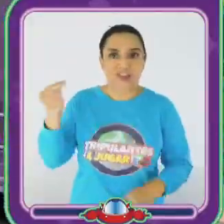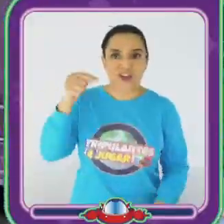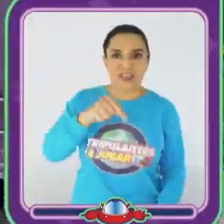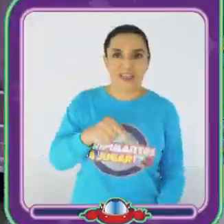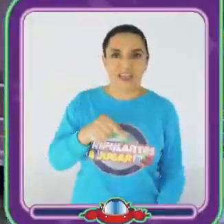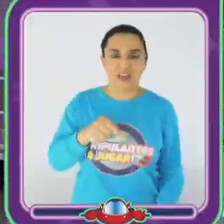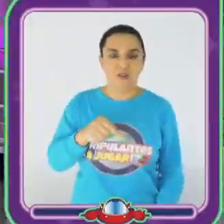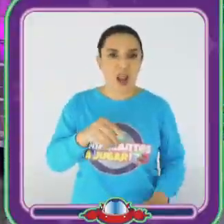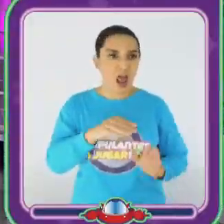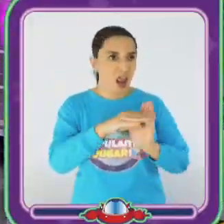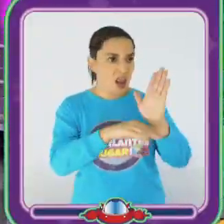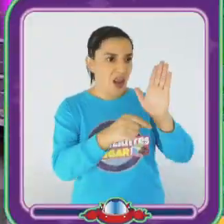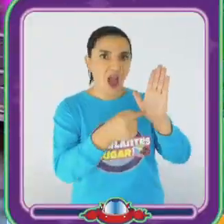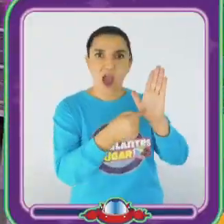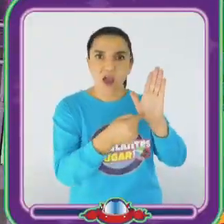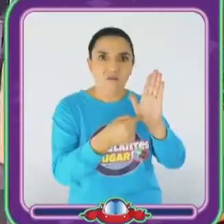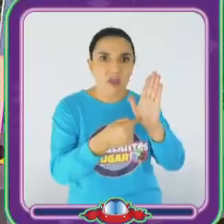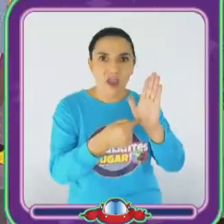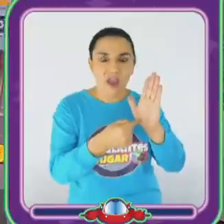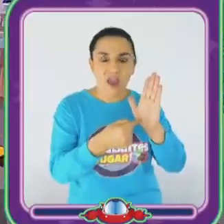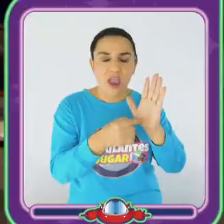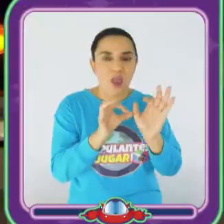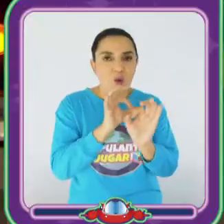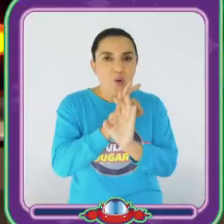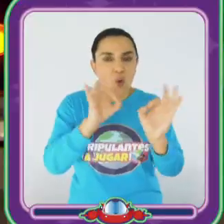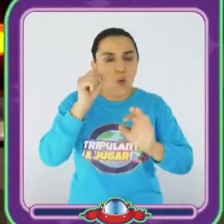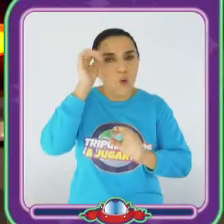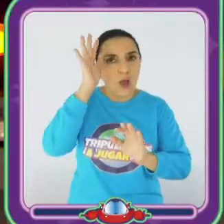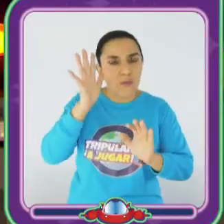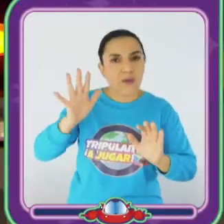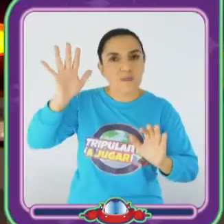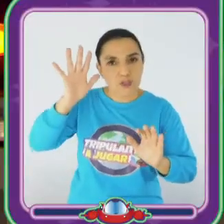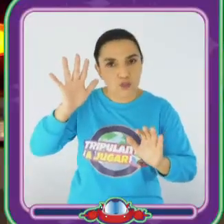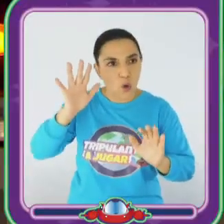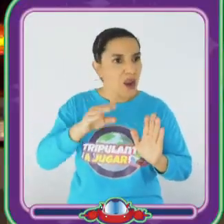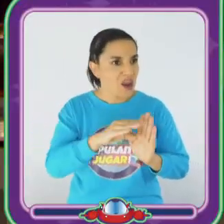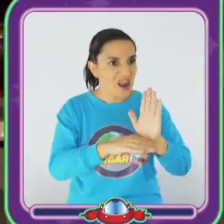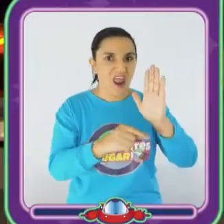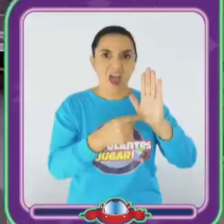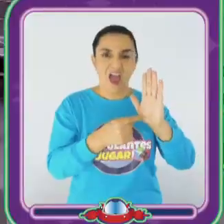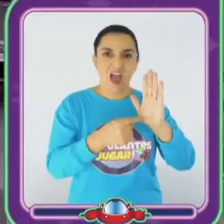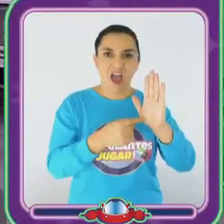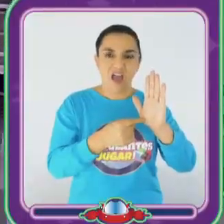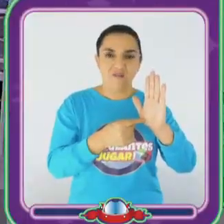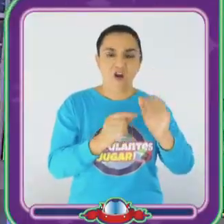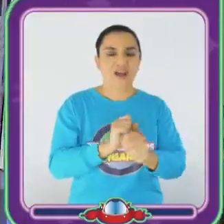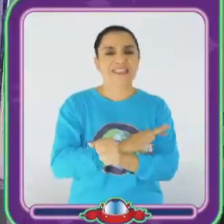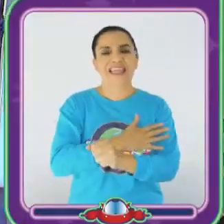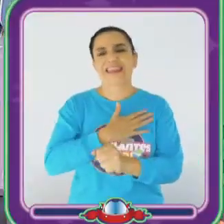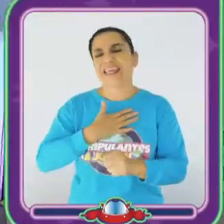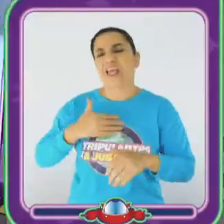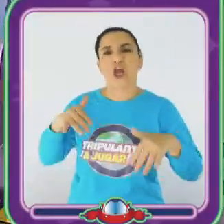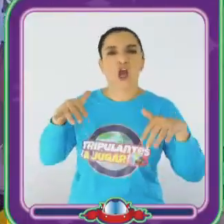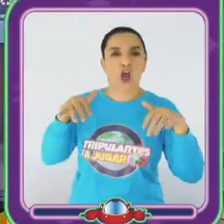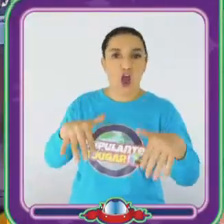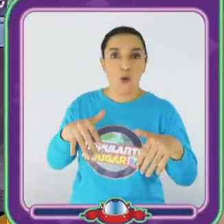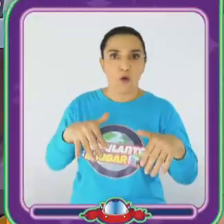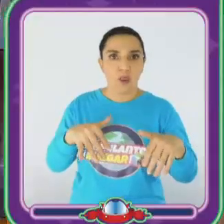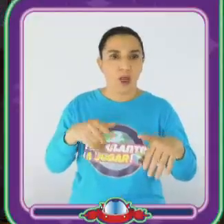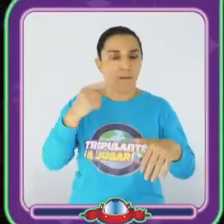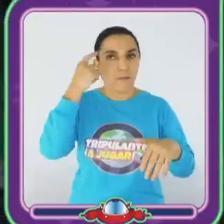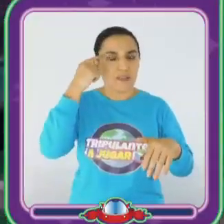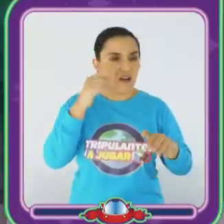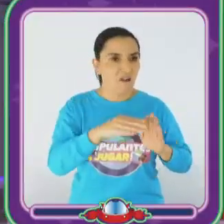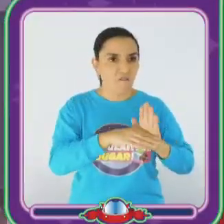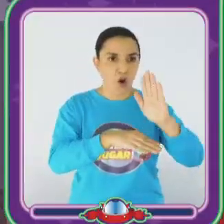cuando llegué fue la nave. Porque nunca pensé que iba a haber una nave. Me sentí muy como, ¿va a